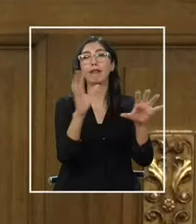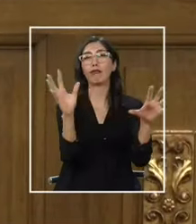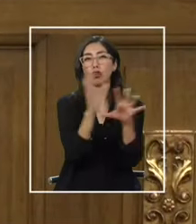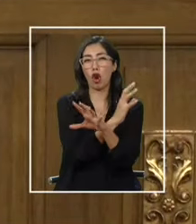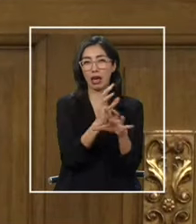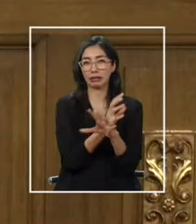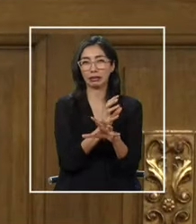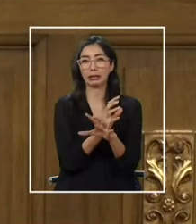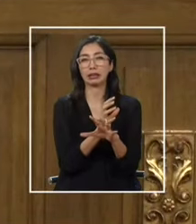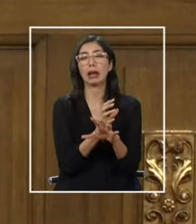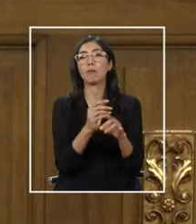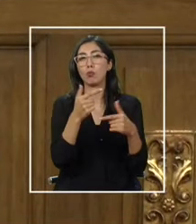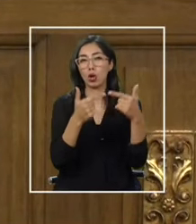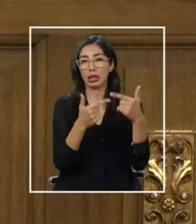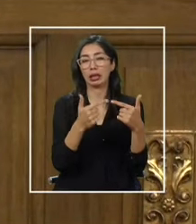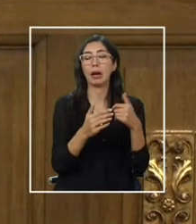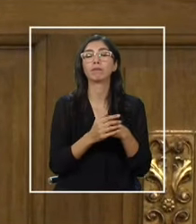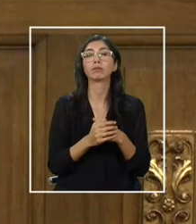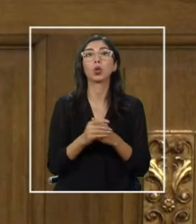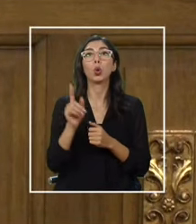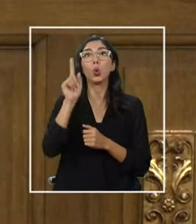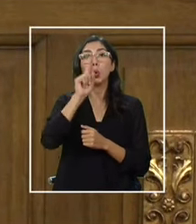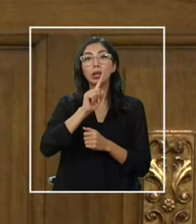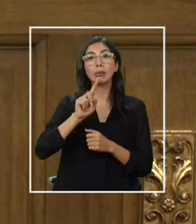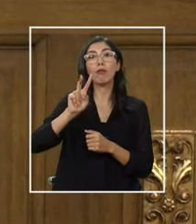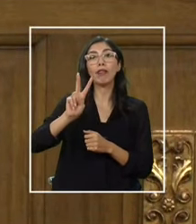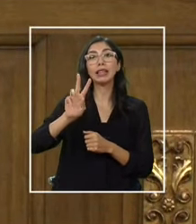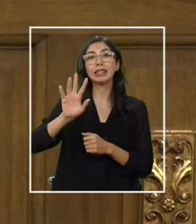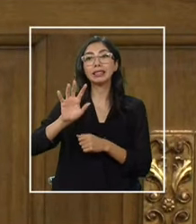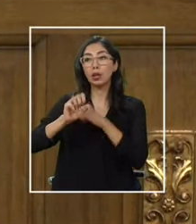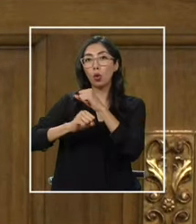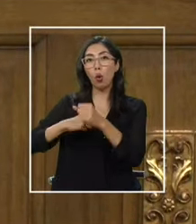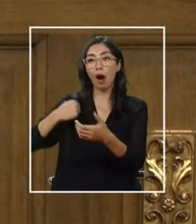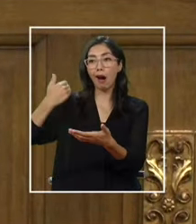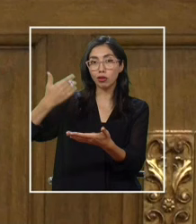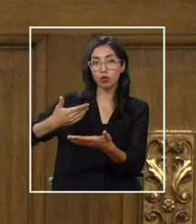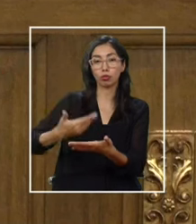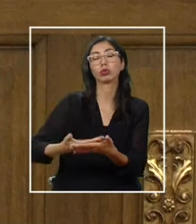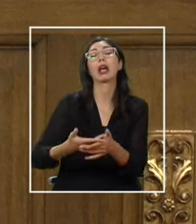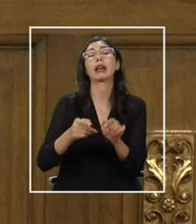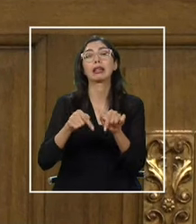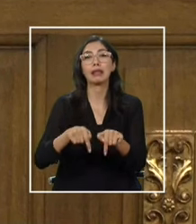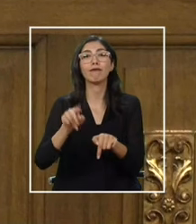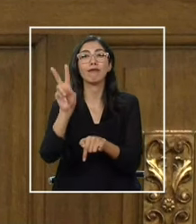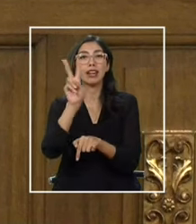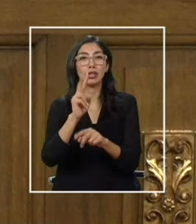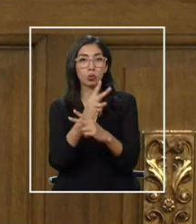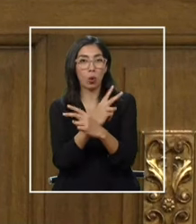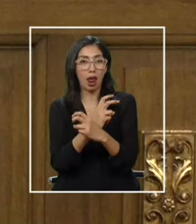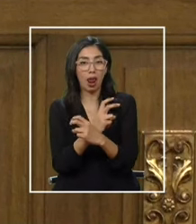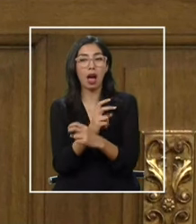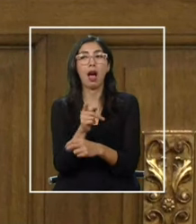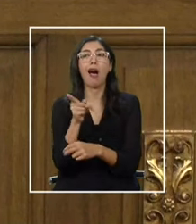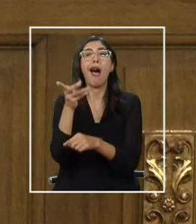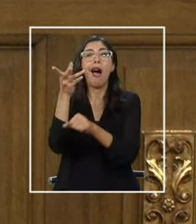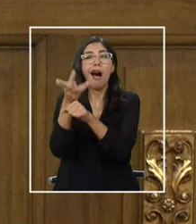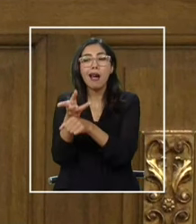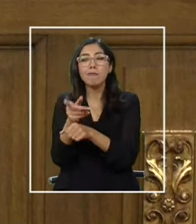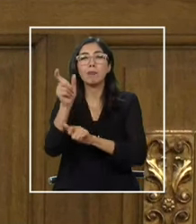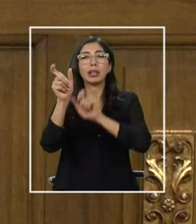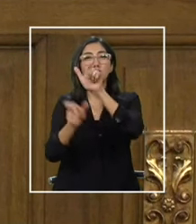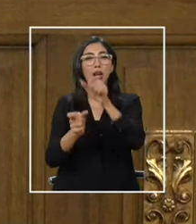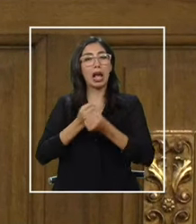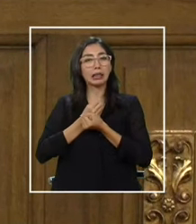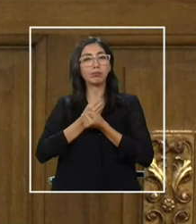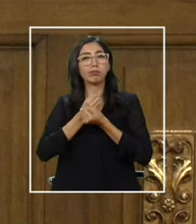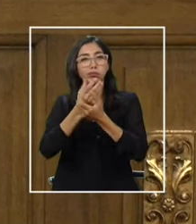Los últimos 25 años en Venezuela, donde se han manifestado expresiones